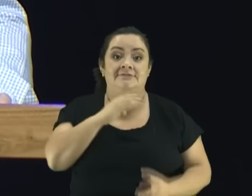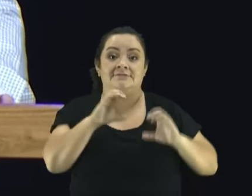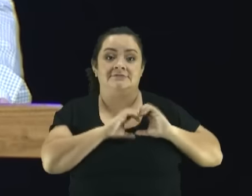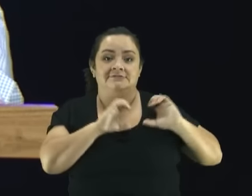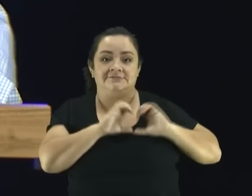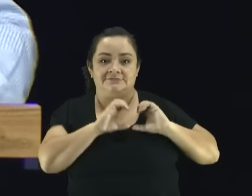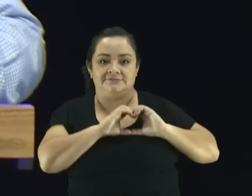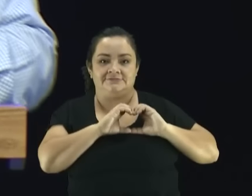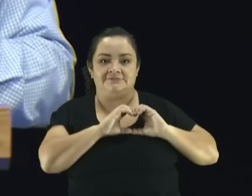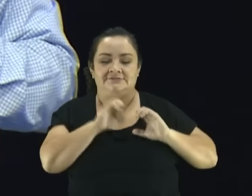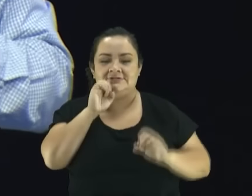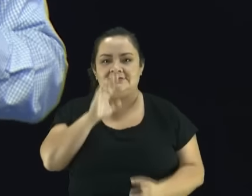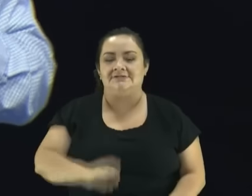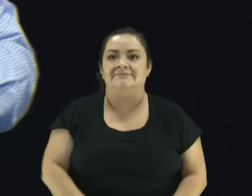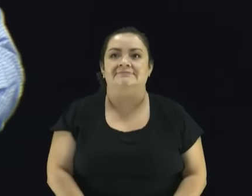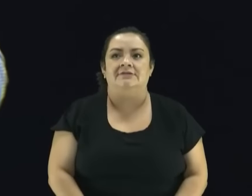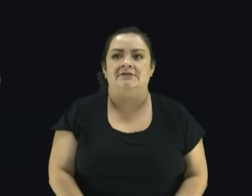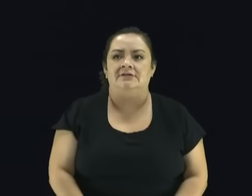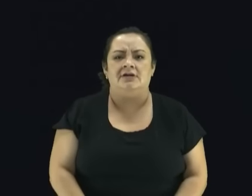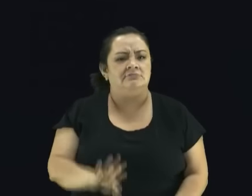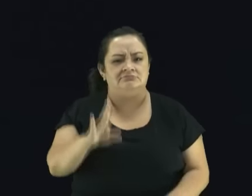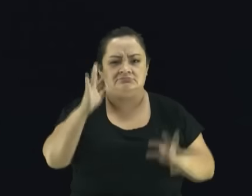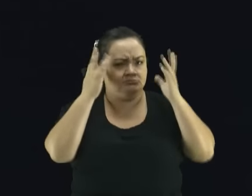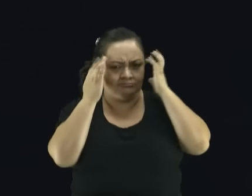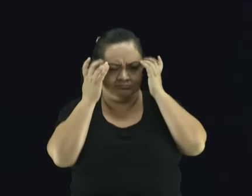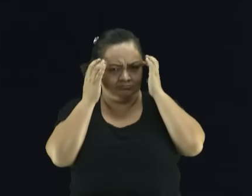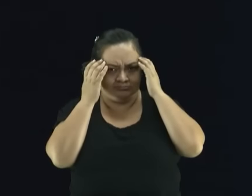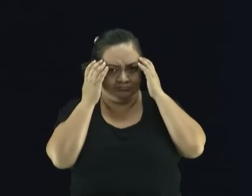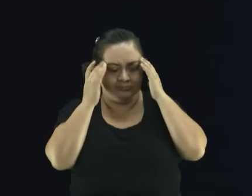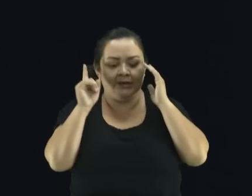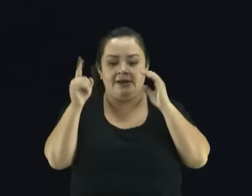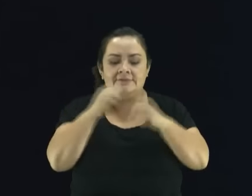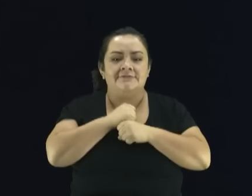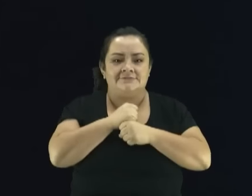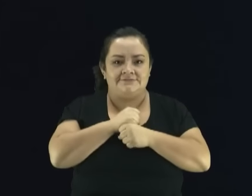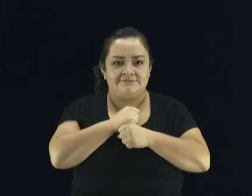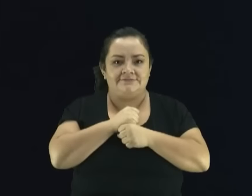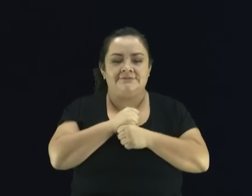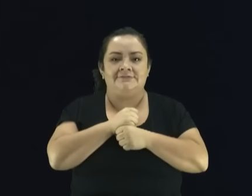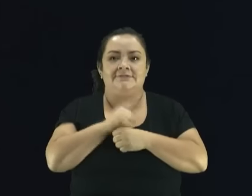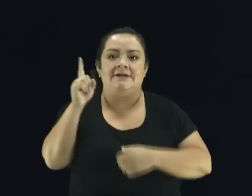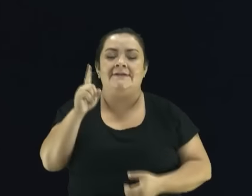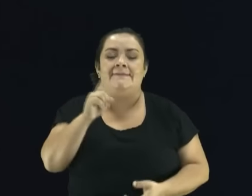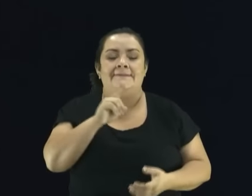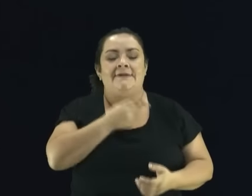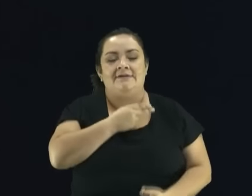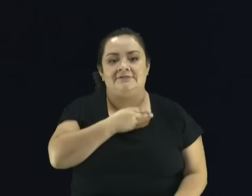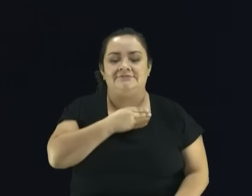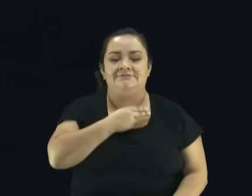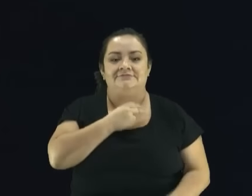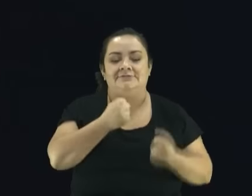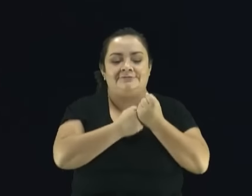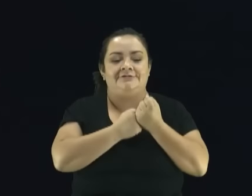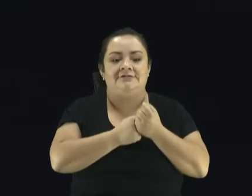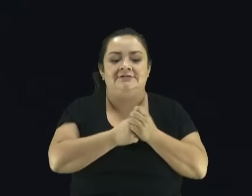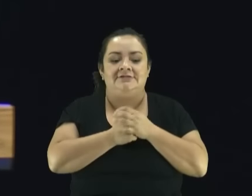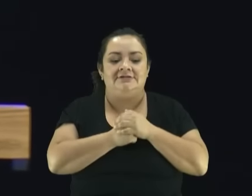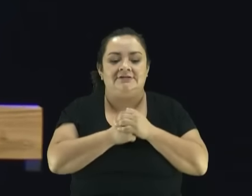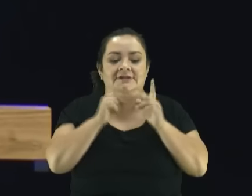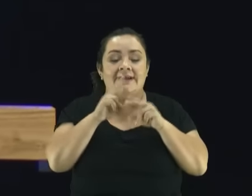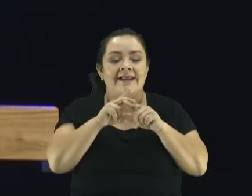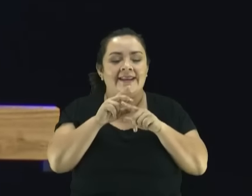y nos dice y no se preocupen él los va a convencer de pecado lo voy a traducir en un lenguaje